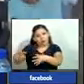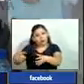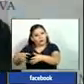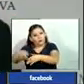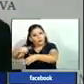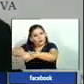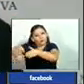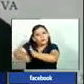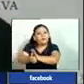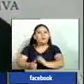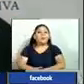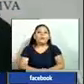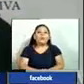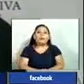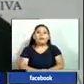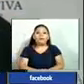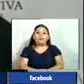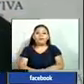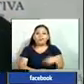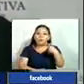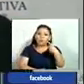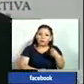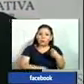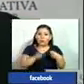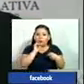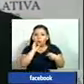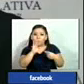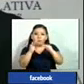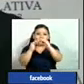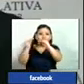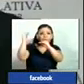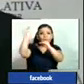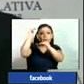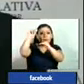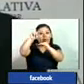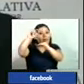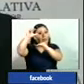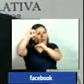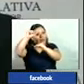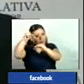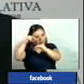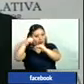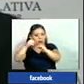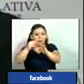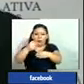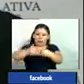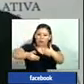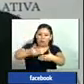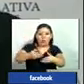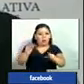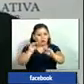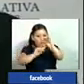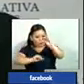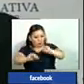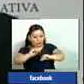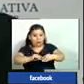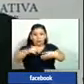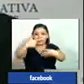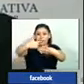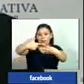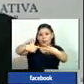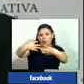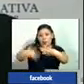congreso uno de ellos es que tal como lo ha ordenado la sala de lo constitucional se elegirle para que el nombre del